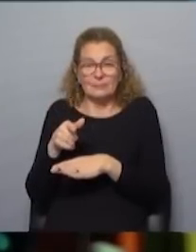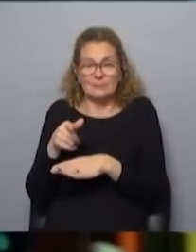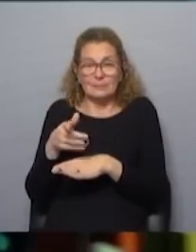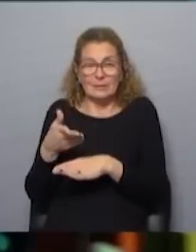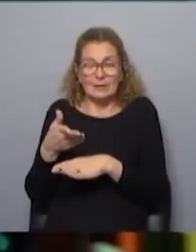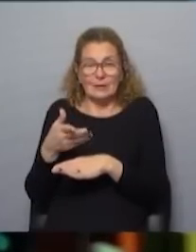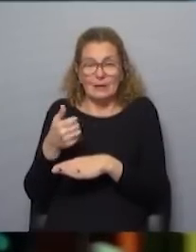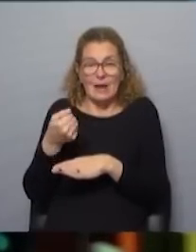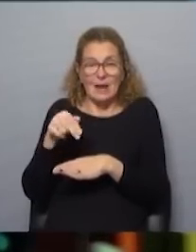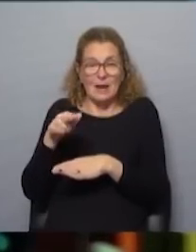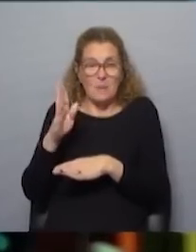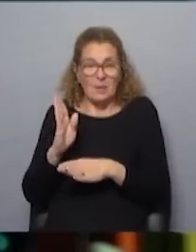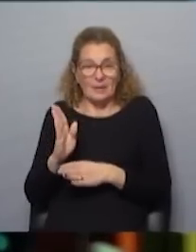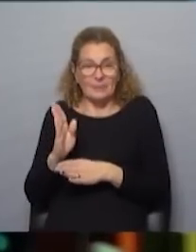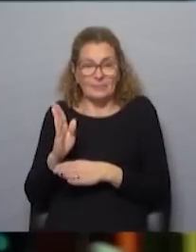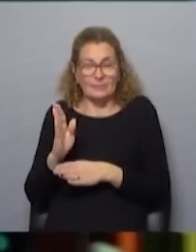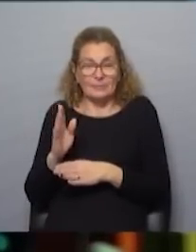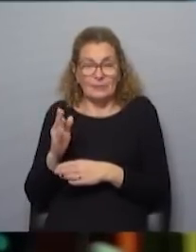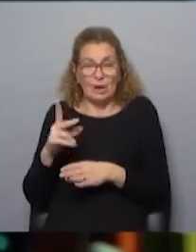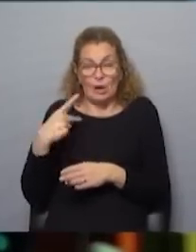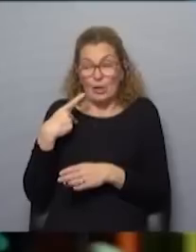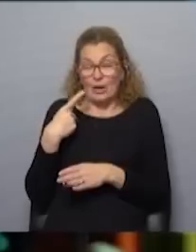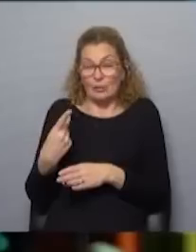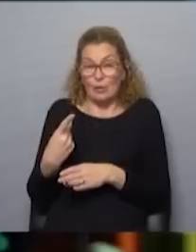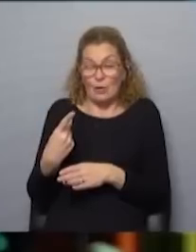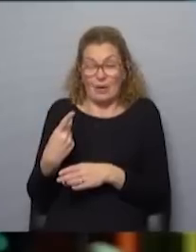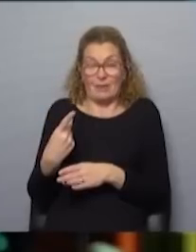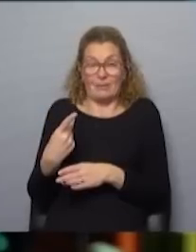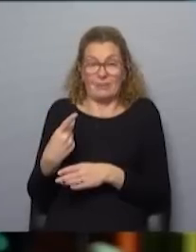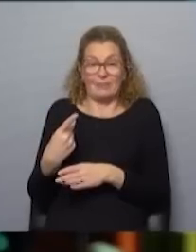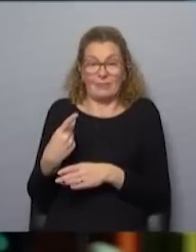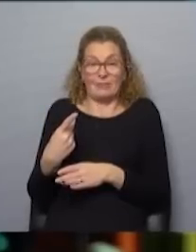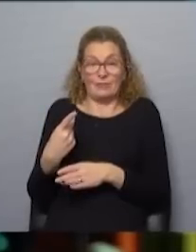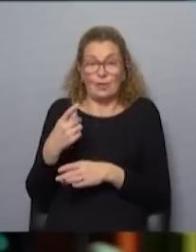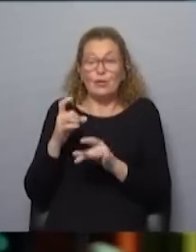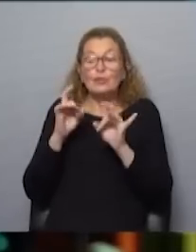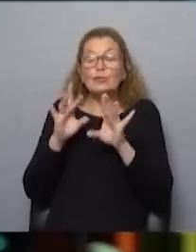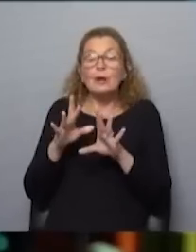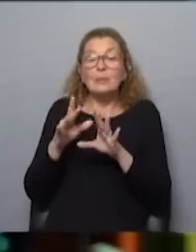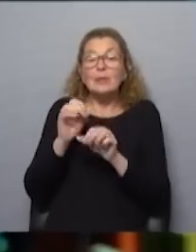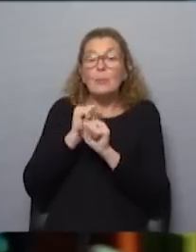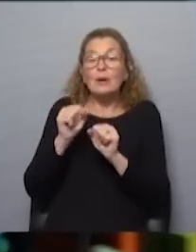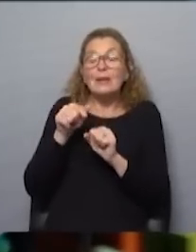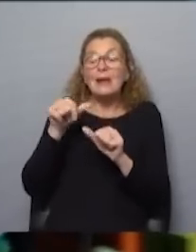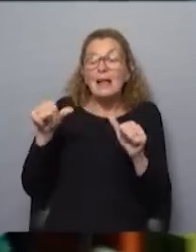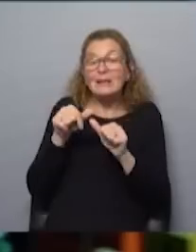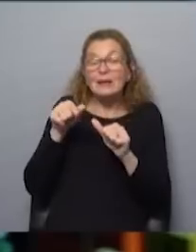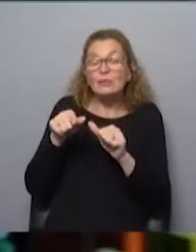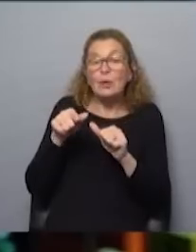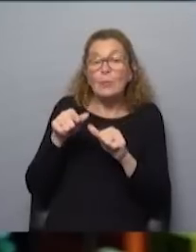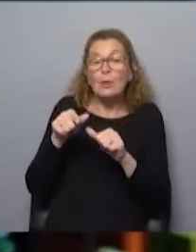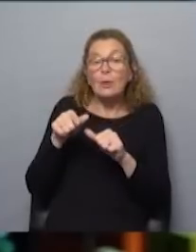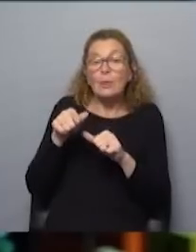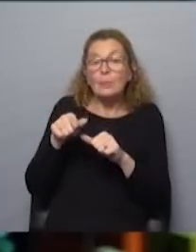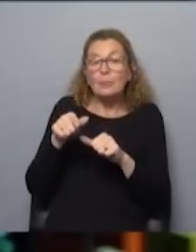lp directores de la atp sólo pueden hacer aquello para lo cual